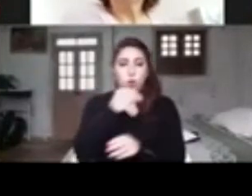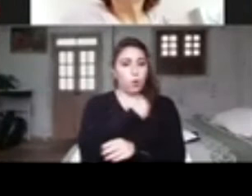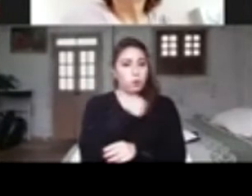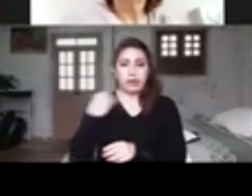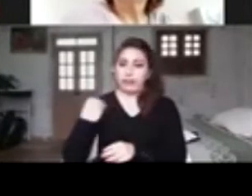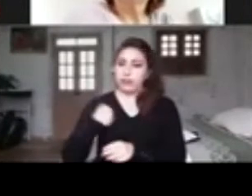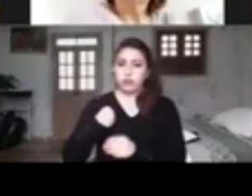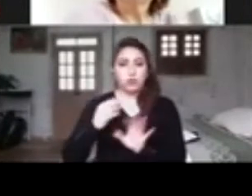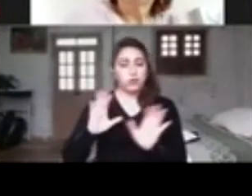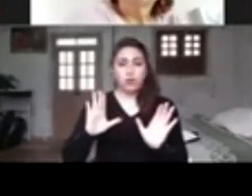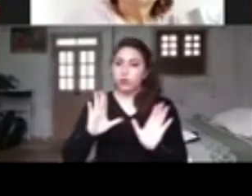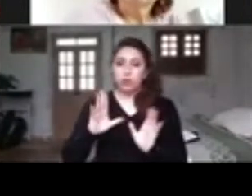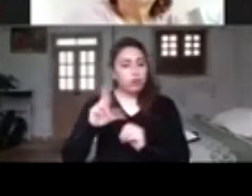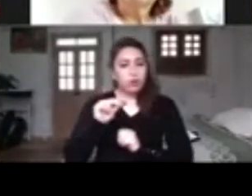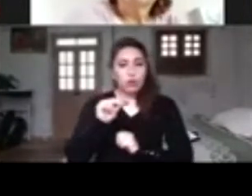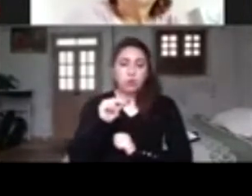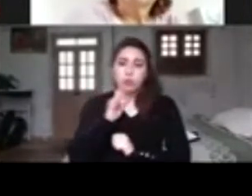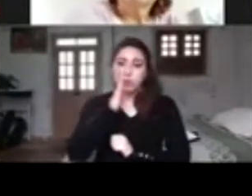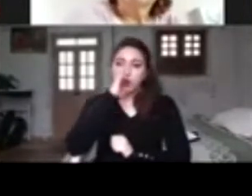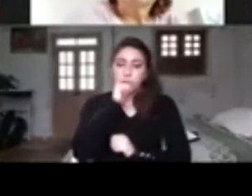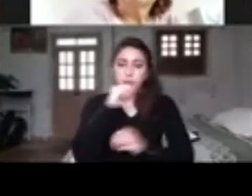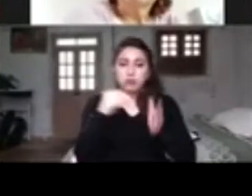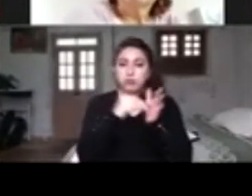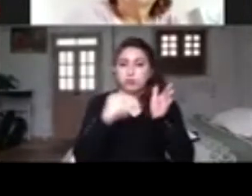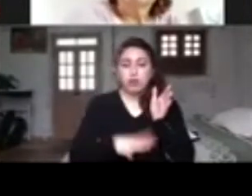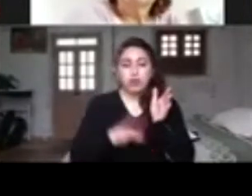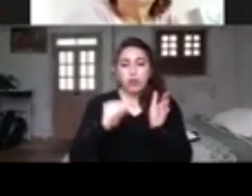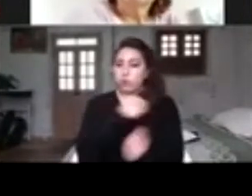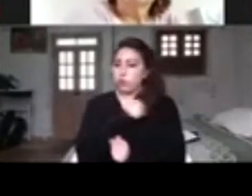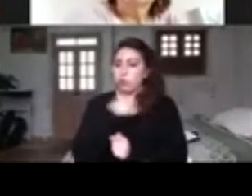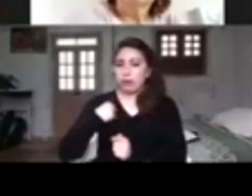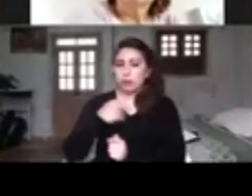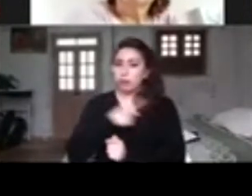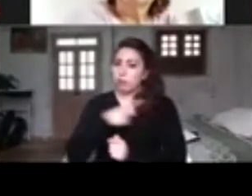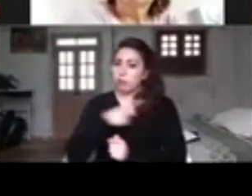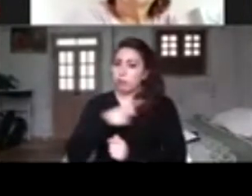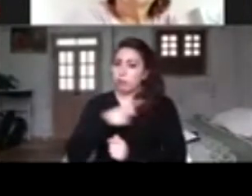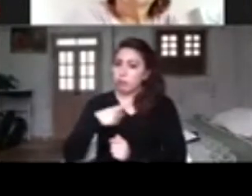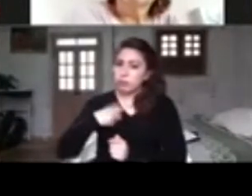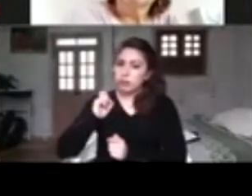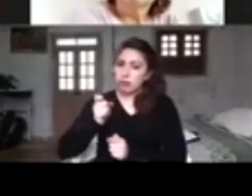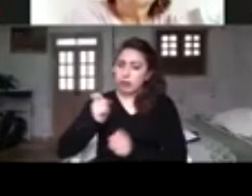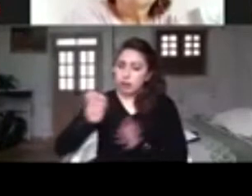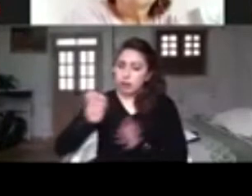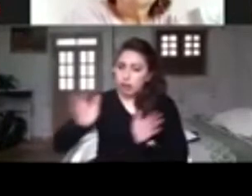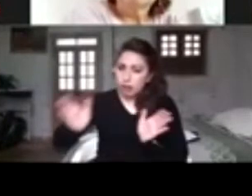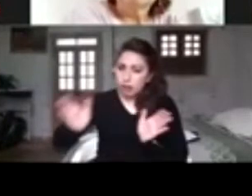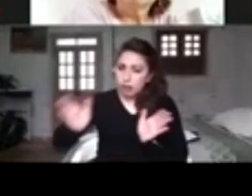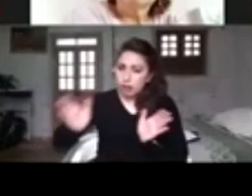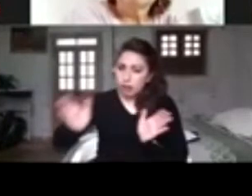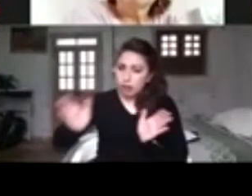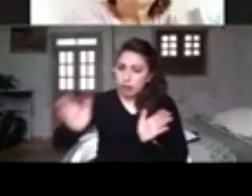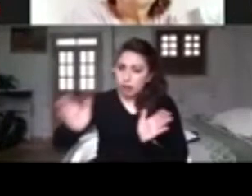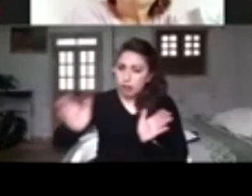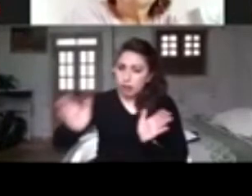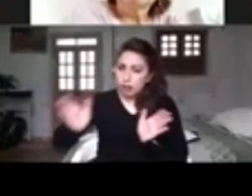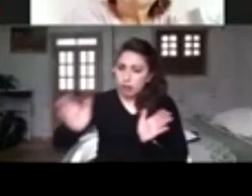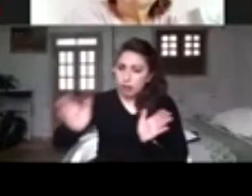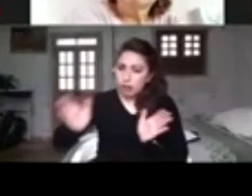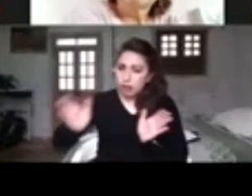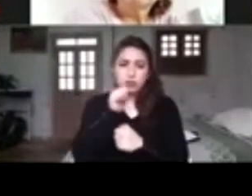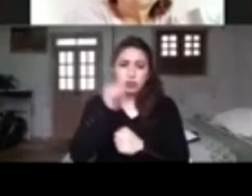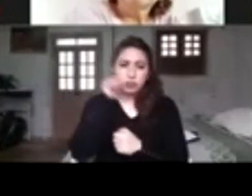y obligados también a promoverlos. Es una práctica, como ya lo ha dicho la comisionada Nava, que se tiene que ser